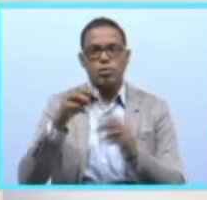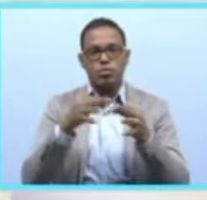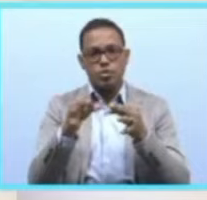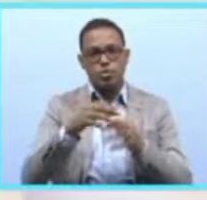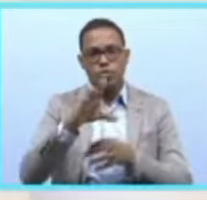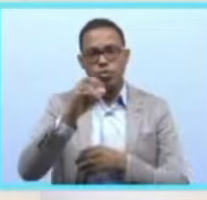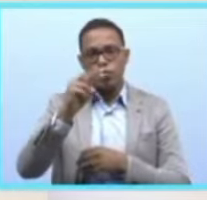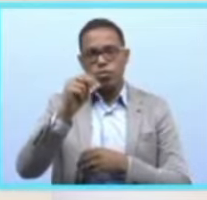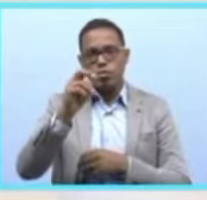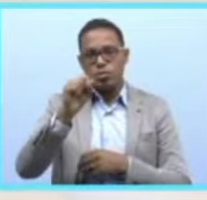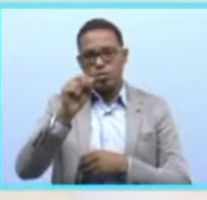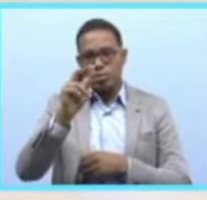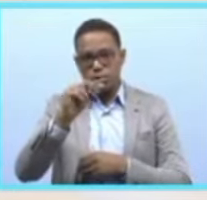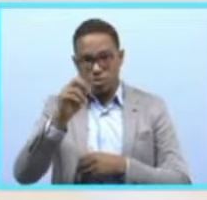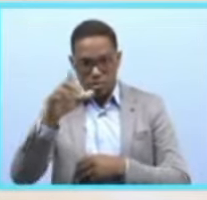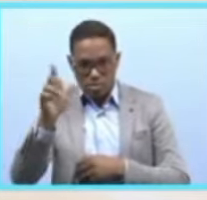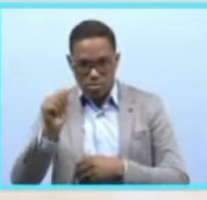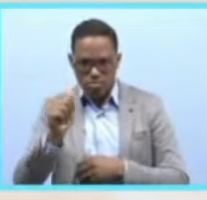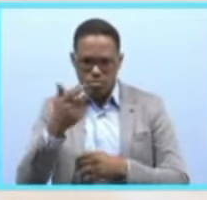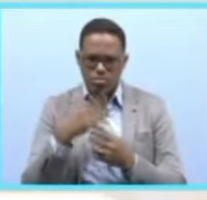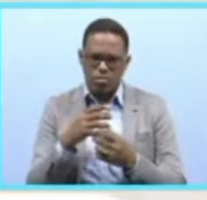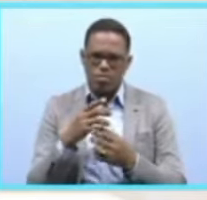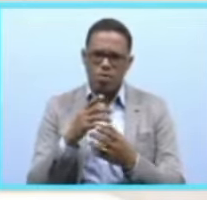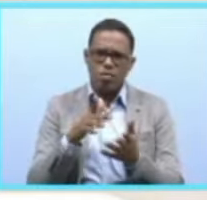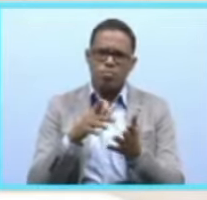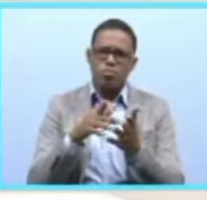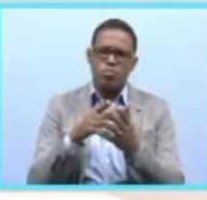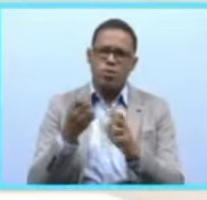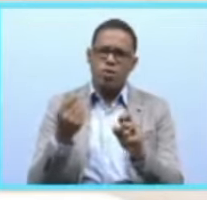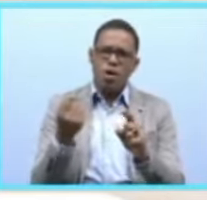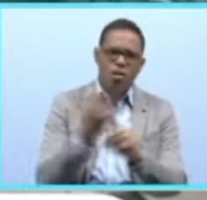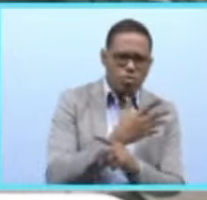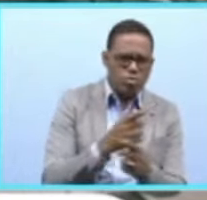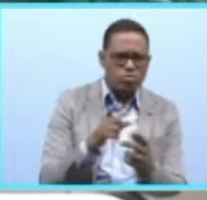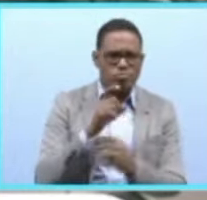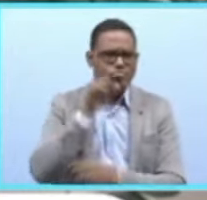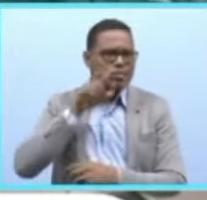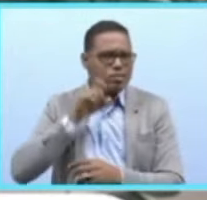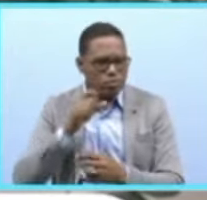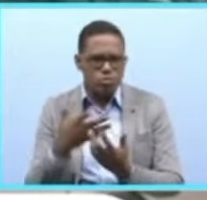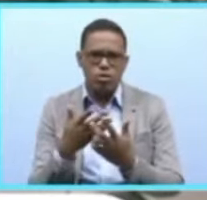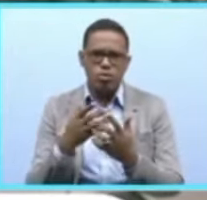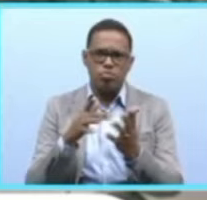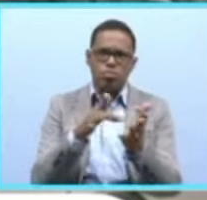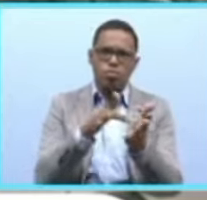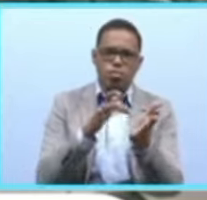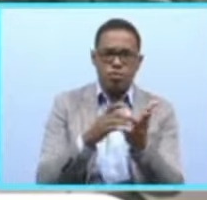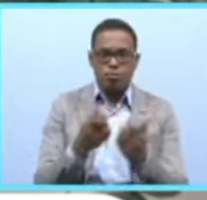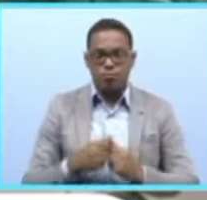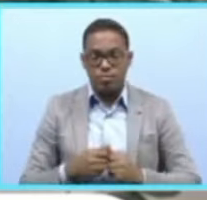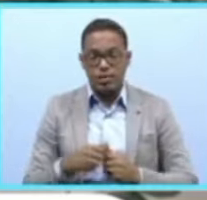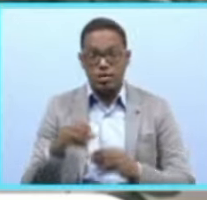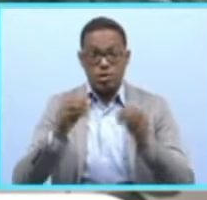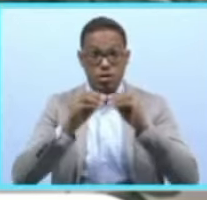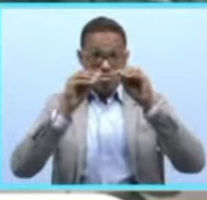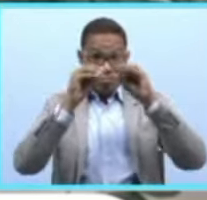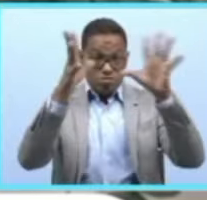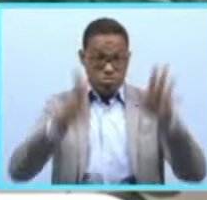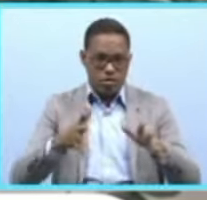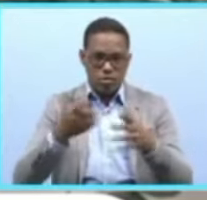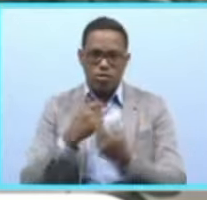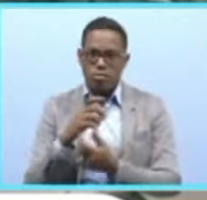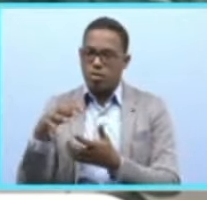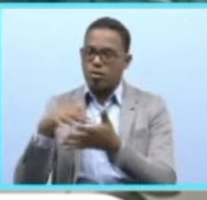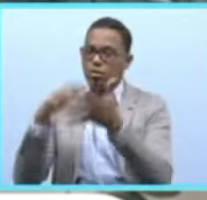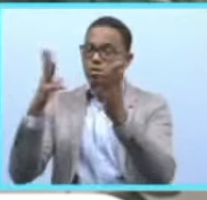acusado de supuesto abuso y agresión sexual a varias estudiantes menores de edad. Narran los hechos que el profesor, al encontrarse con las